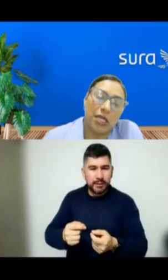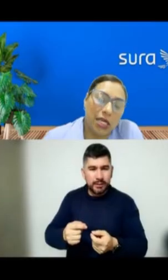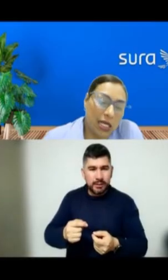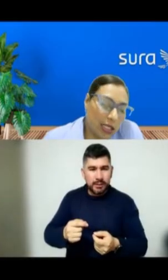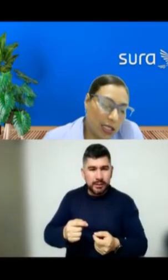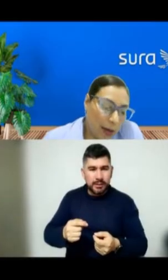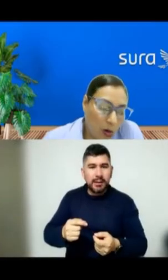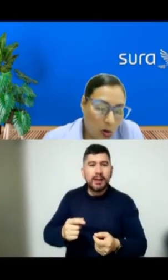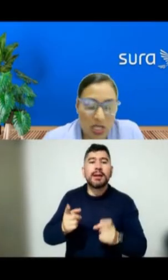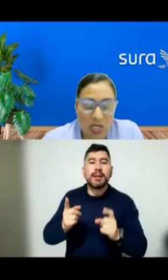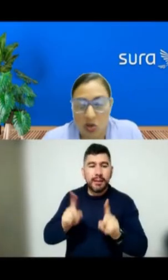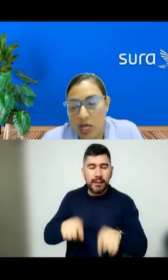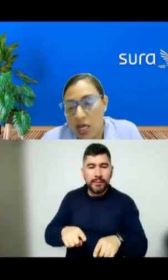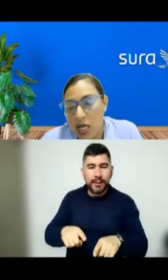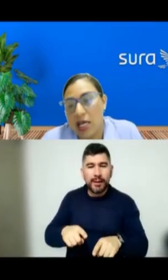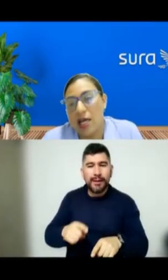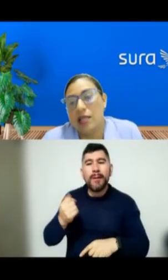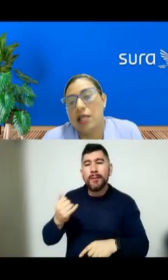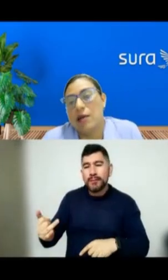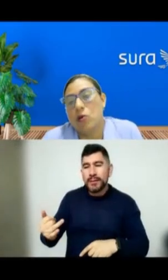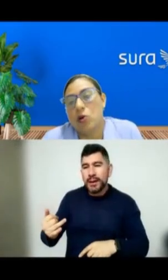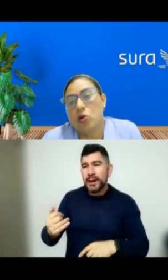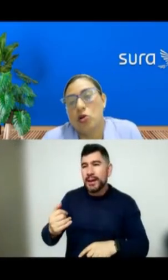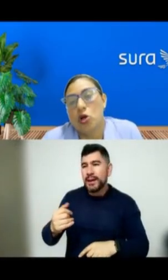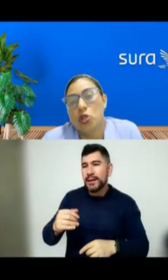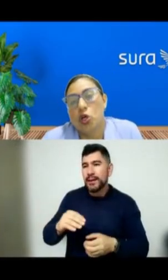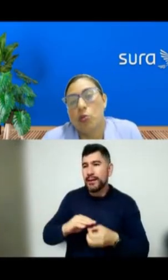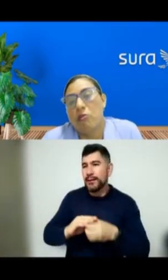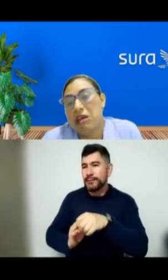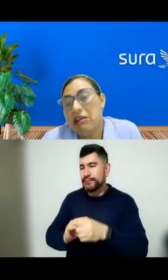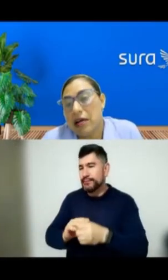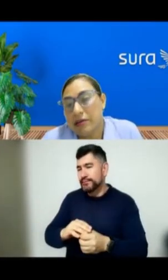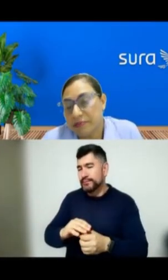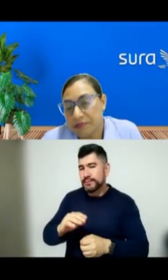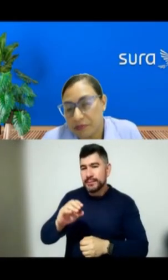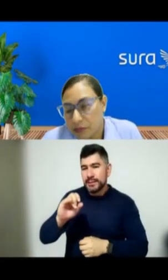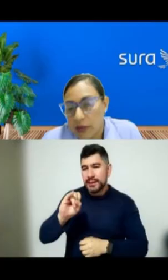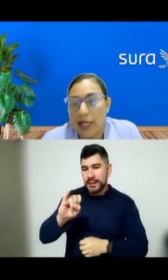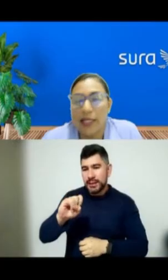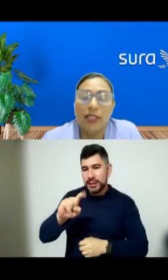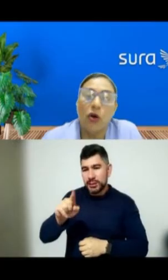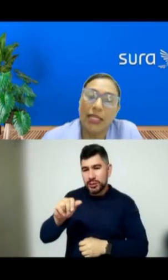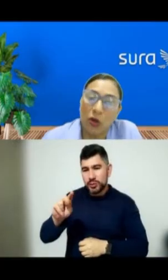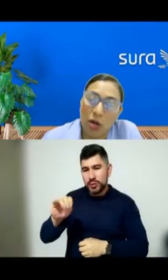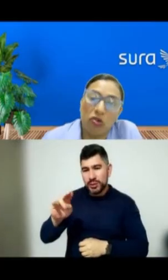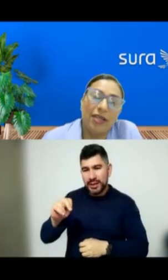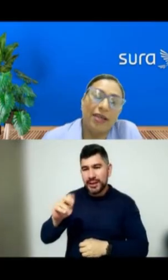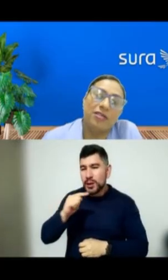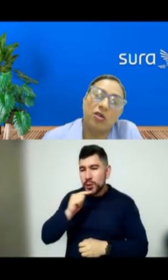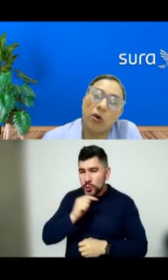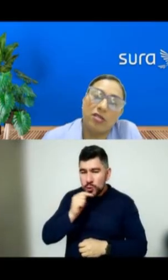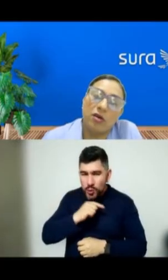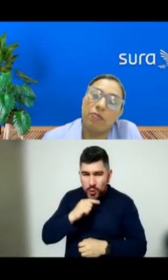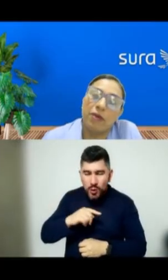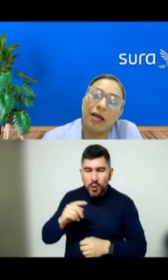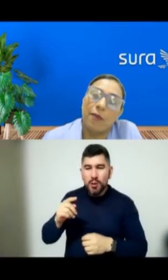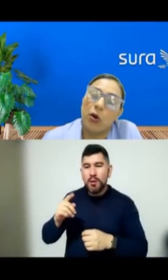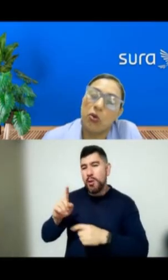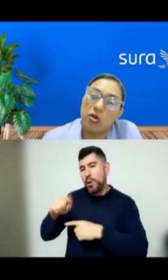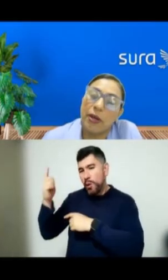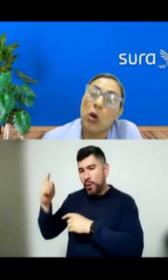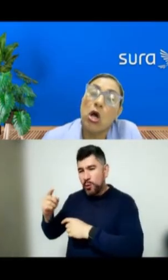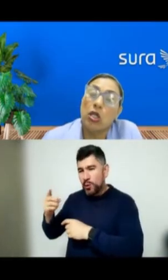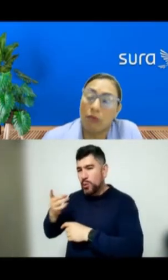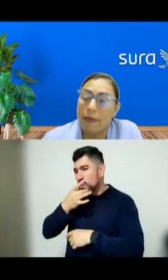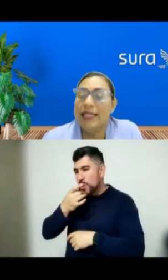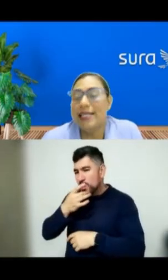encontramos en el botiquín que tenemos isodine, que tenemos yodopomina. Si lo que tengo en el botiquín es solo eso, pues